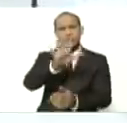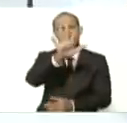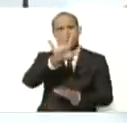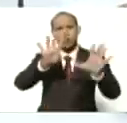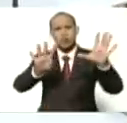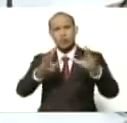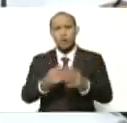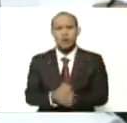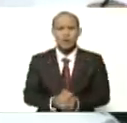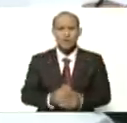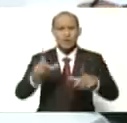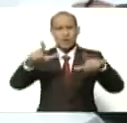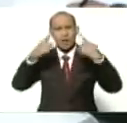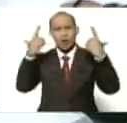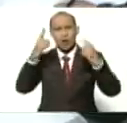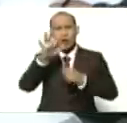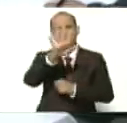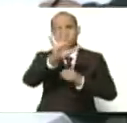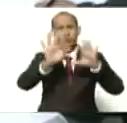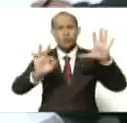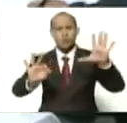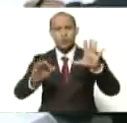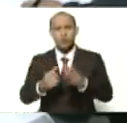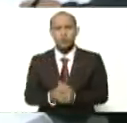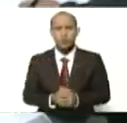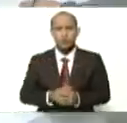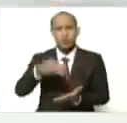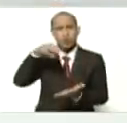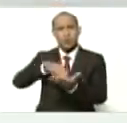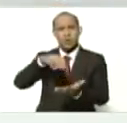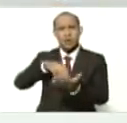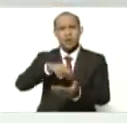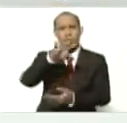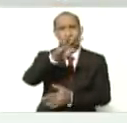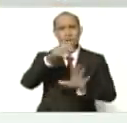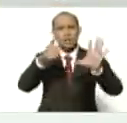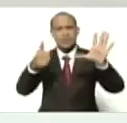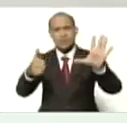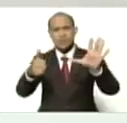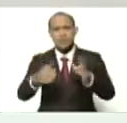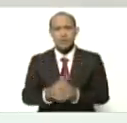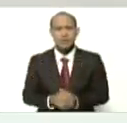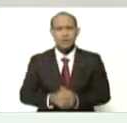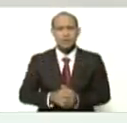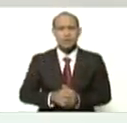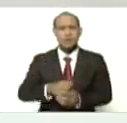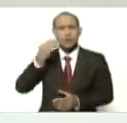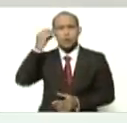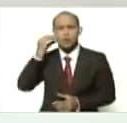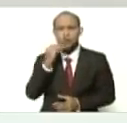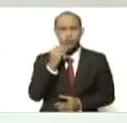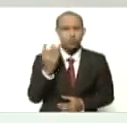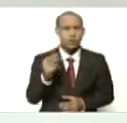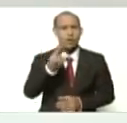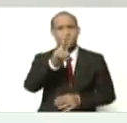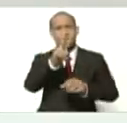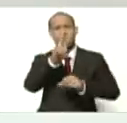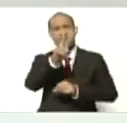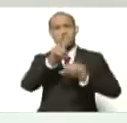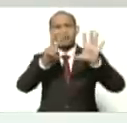la guaira 58 casos miranda 46 casos sucre 27 casos